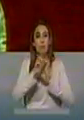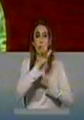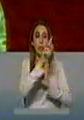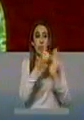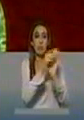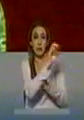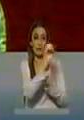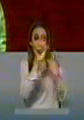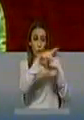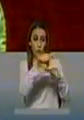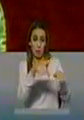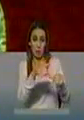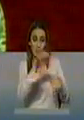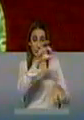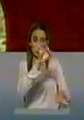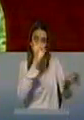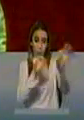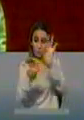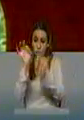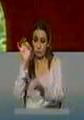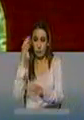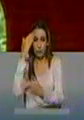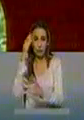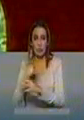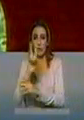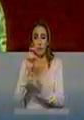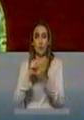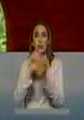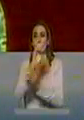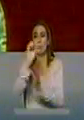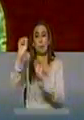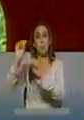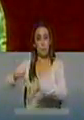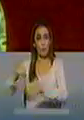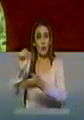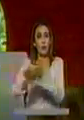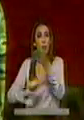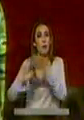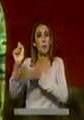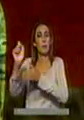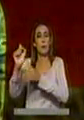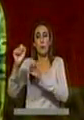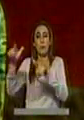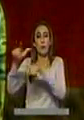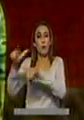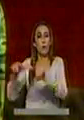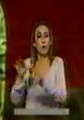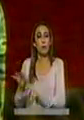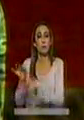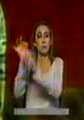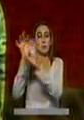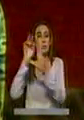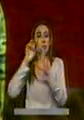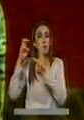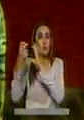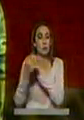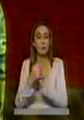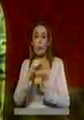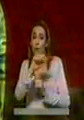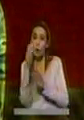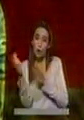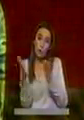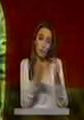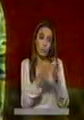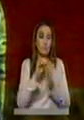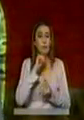que tú dices, tiene que haber por lo menos unos 2.000 que pueden ser considerados como puntos turísticos, otros